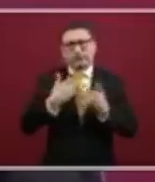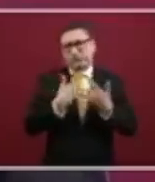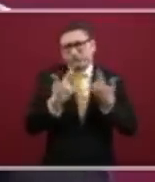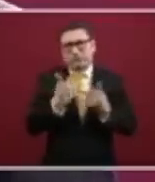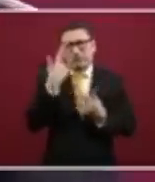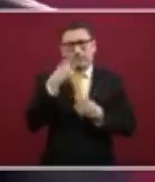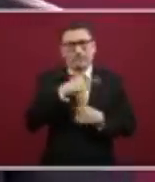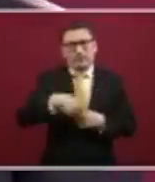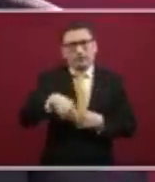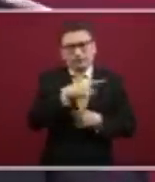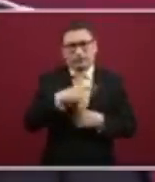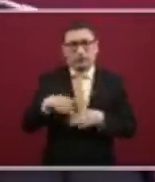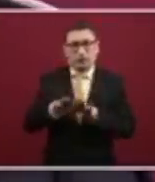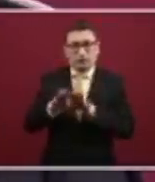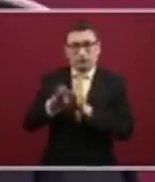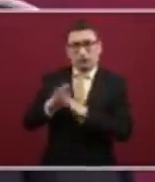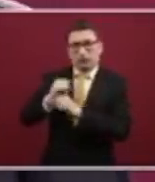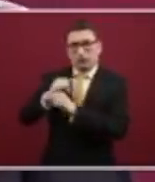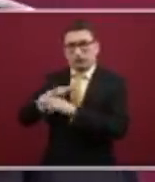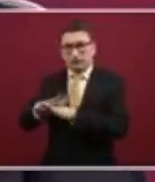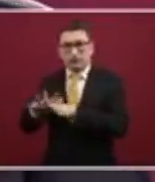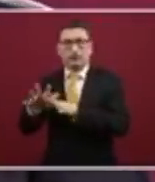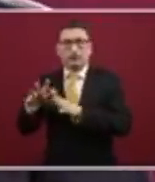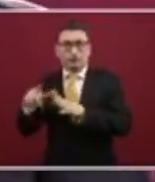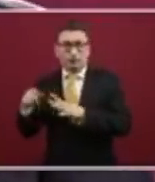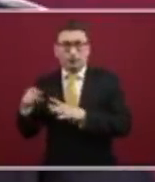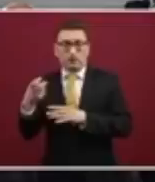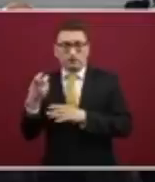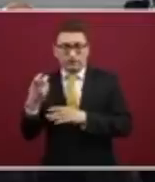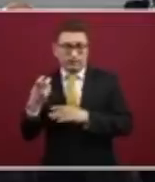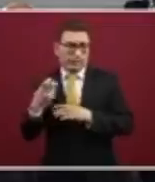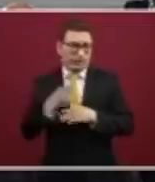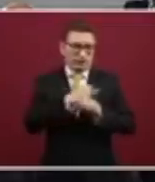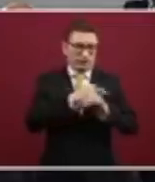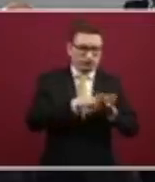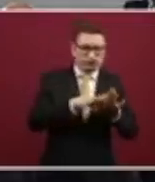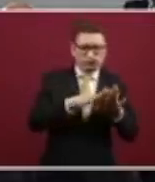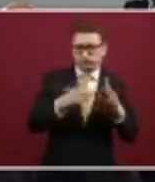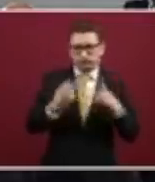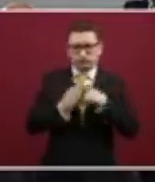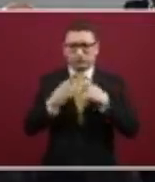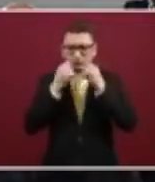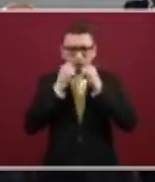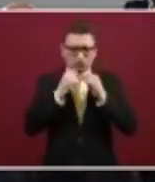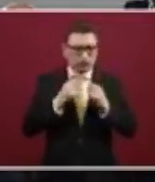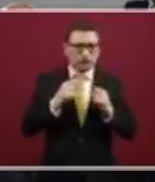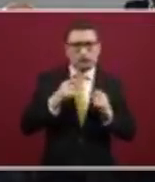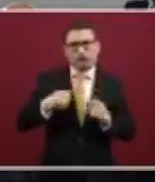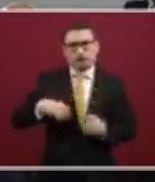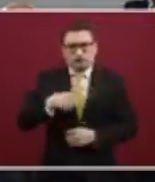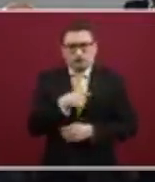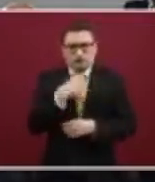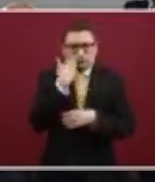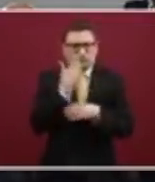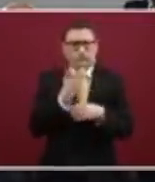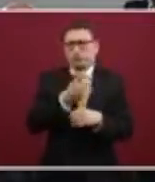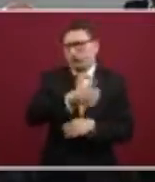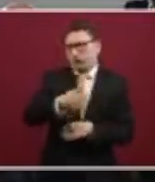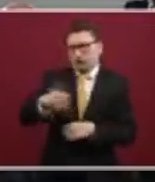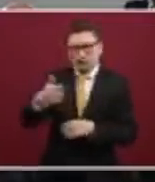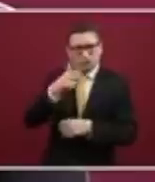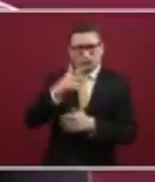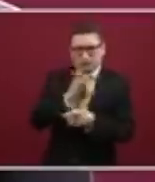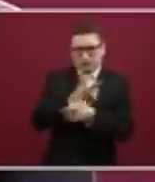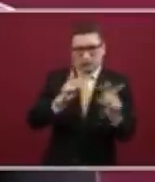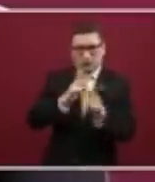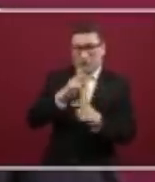pensando contrarrestar, digamos, contrapesar. Efectivamente, como dice el presidente de la República, somos defensores de las libertades y no se trata